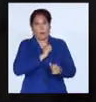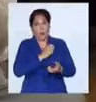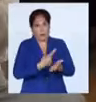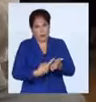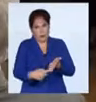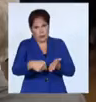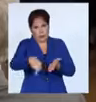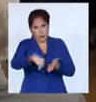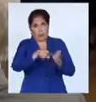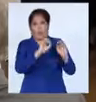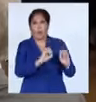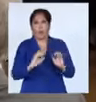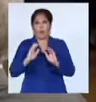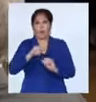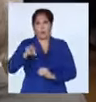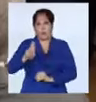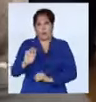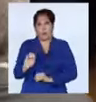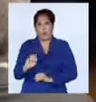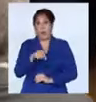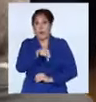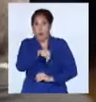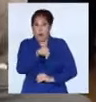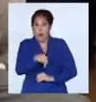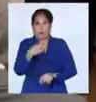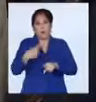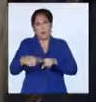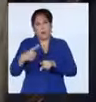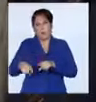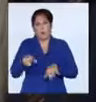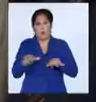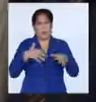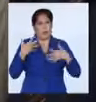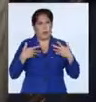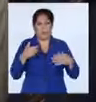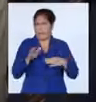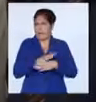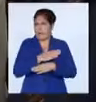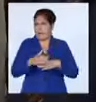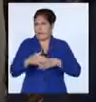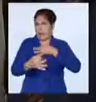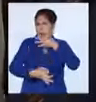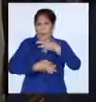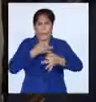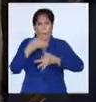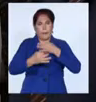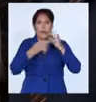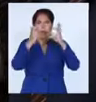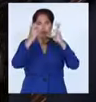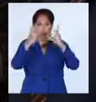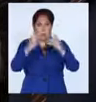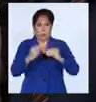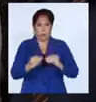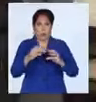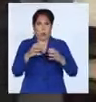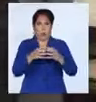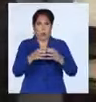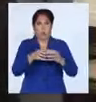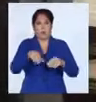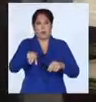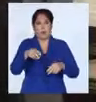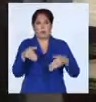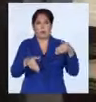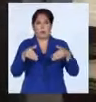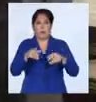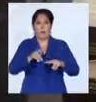la Organización de Naciones Unidas, donde, entre otras múltiples actividades, expondrá también los resultados de la cumbre de La Habana. Hay